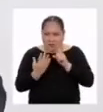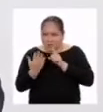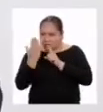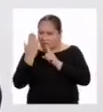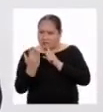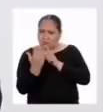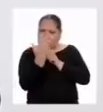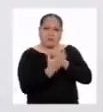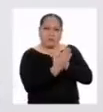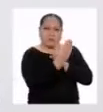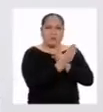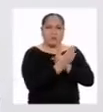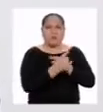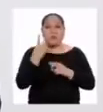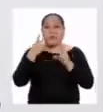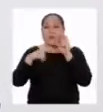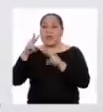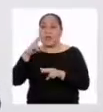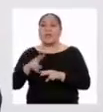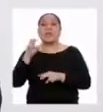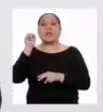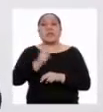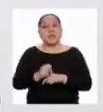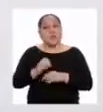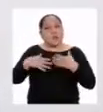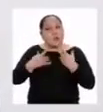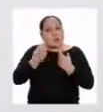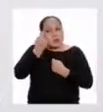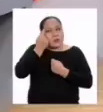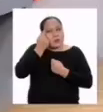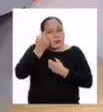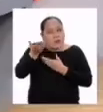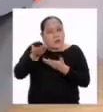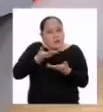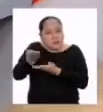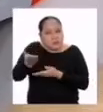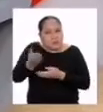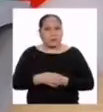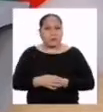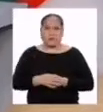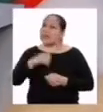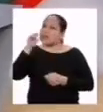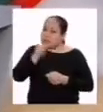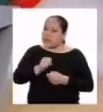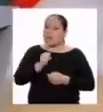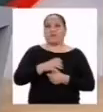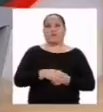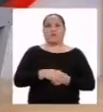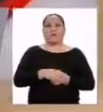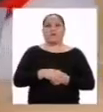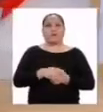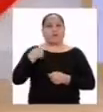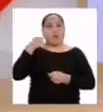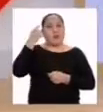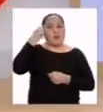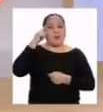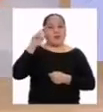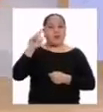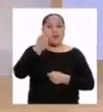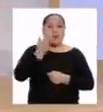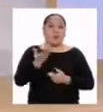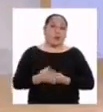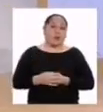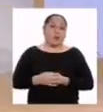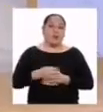frente. ¿Ves posible esa comprensión mutua? Por supuesto. Creo que lo primero